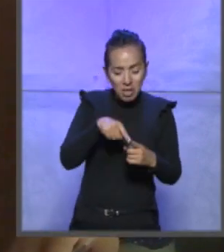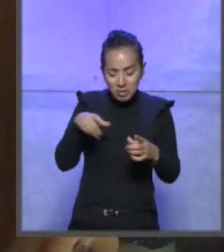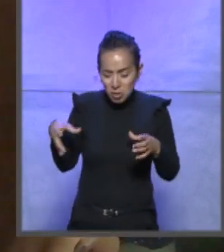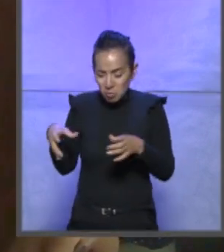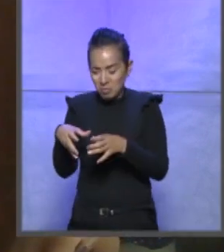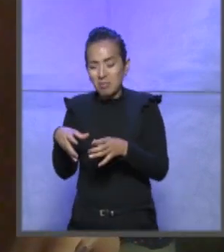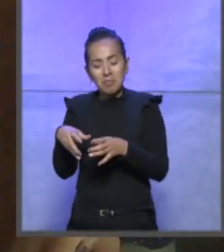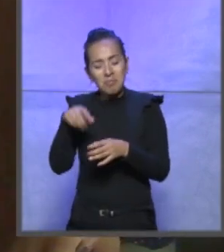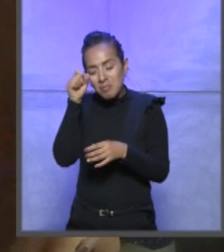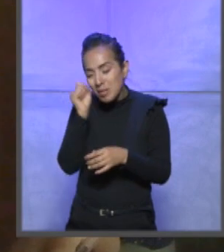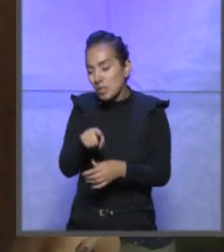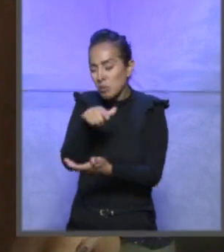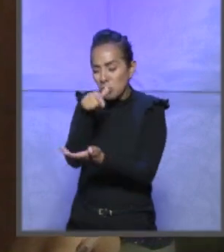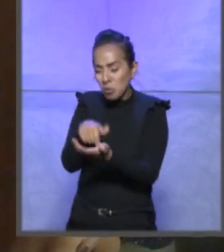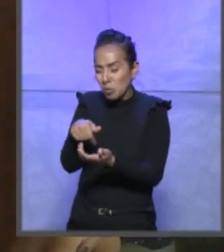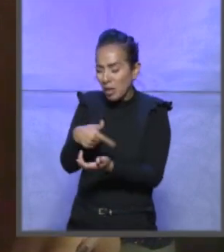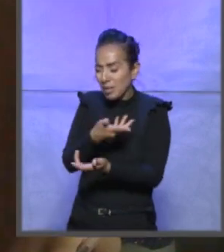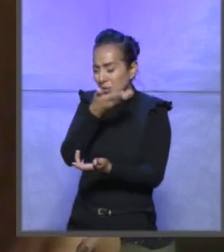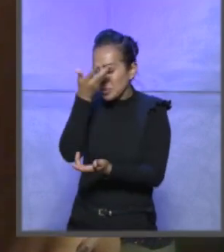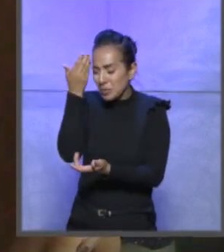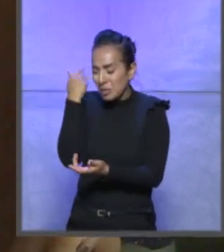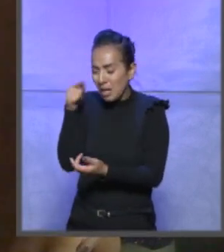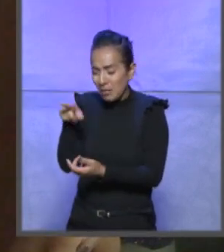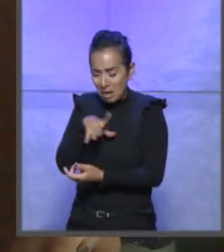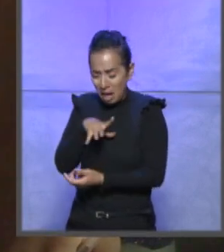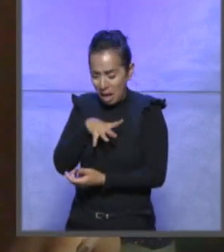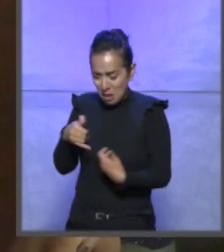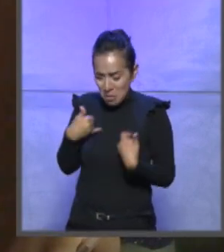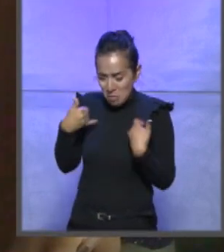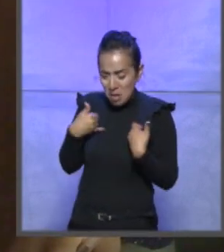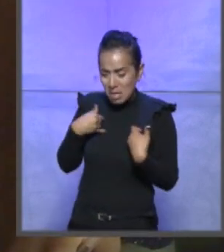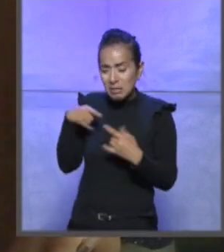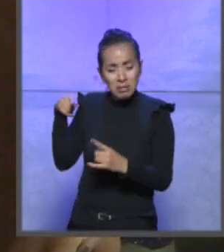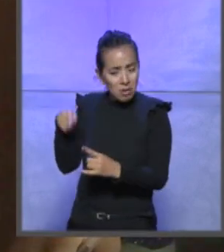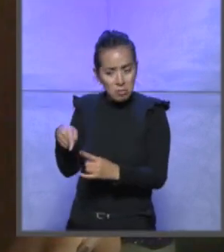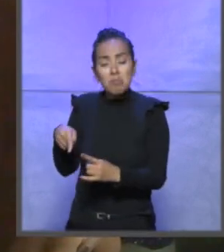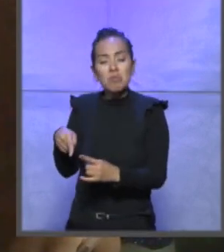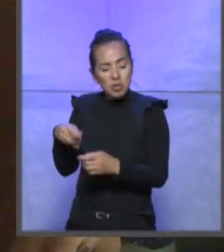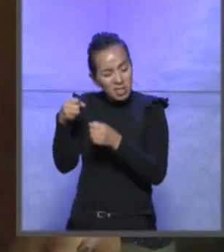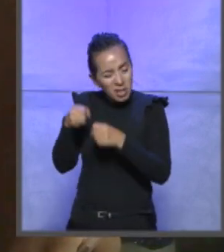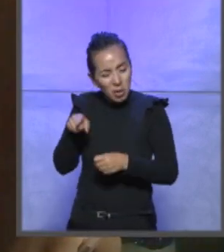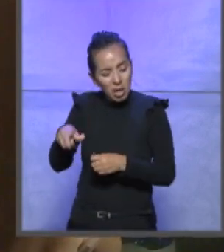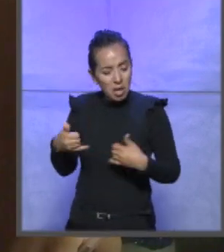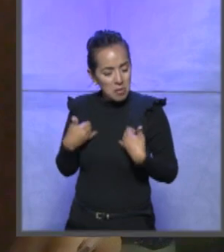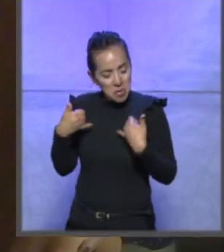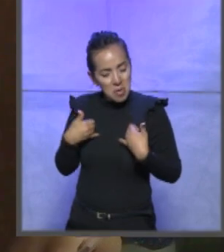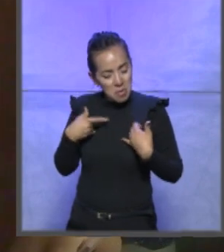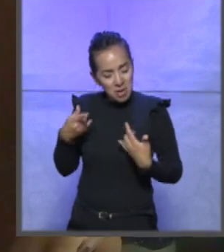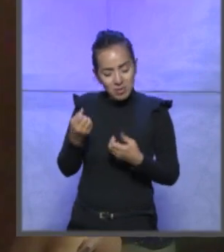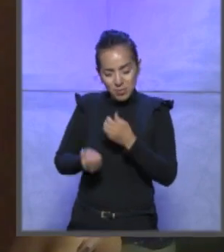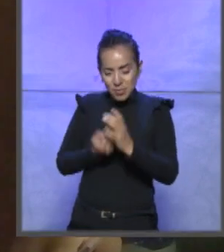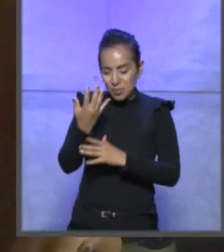rincones en los que menos se escucha o se sabe de los jóvenes. Estoy segura que en esos espacios también hay jóvenes con nuevas